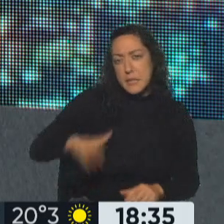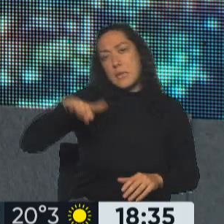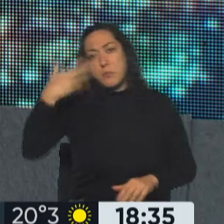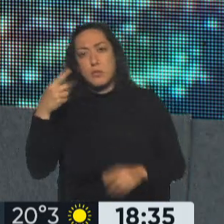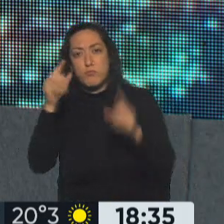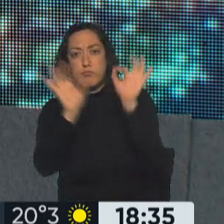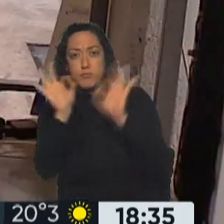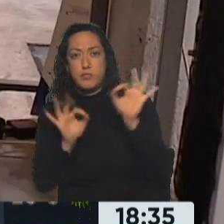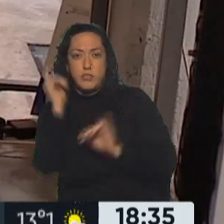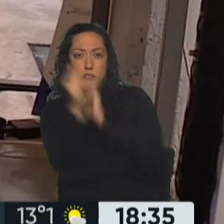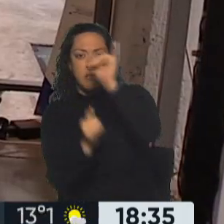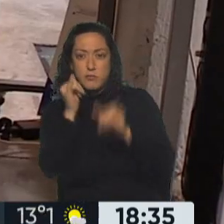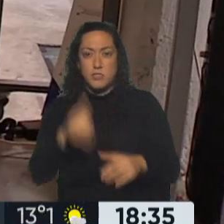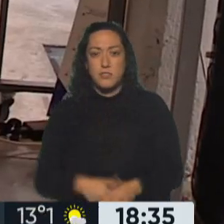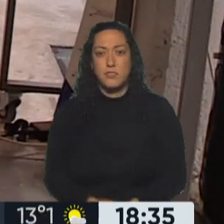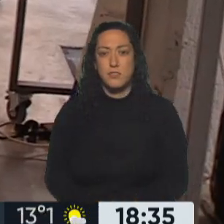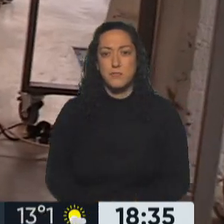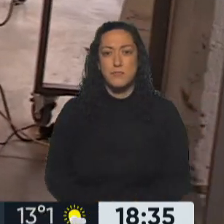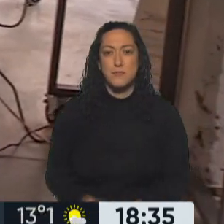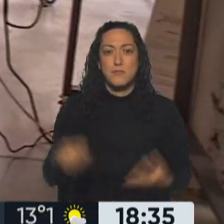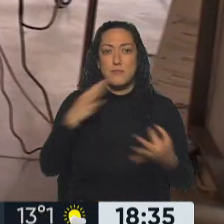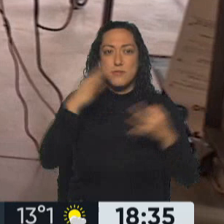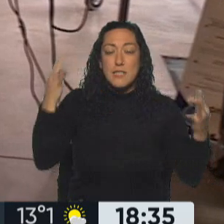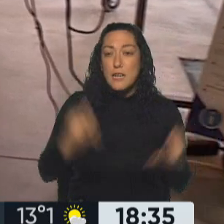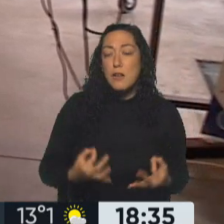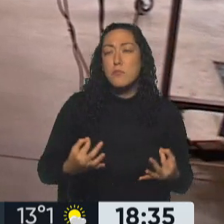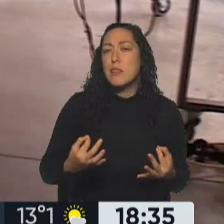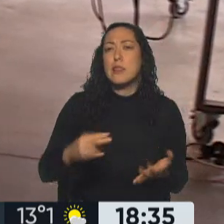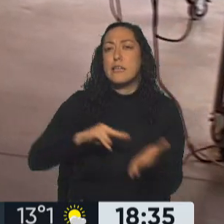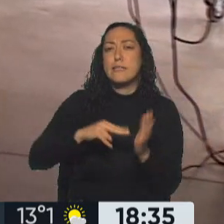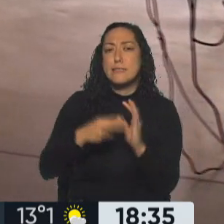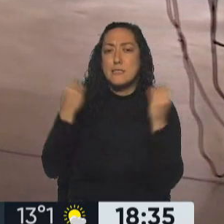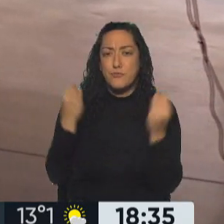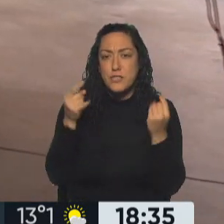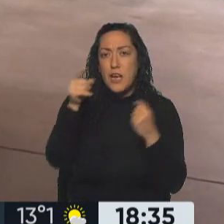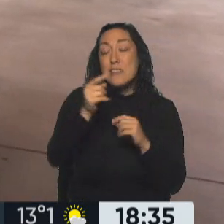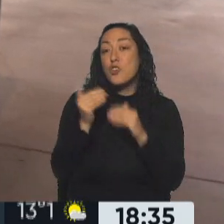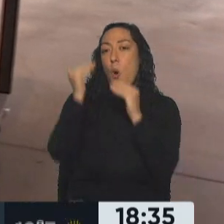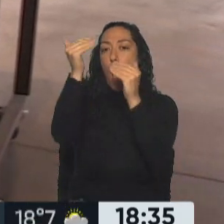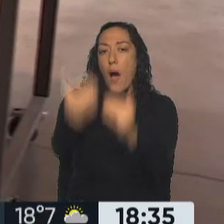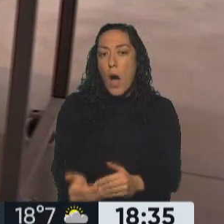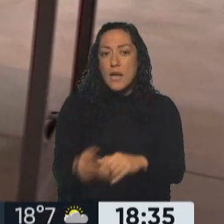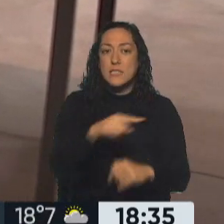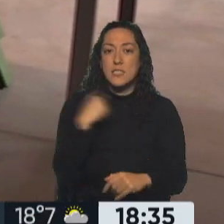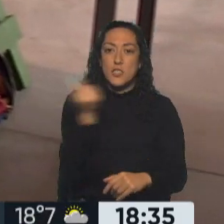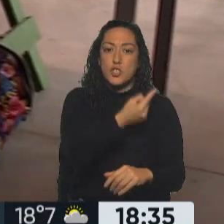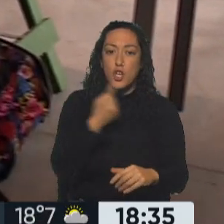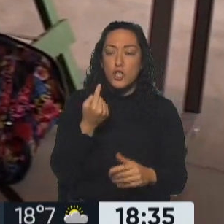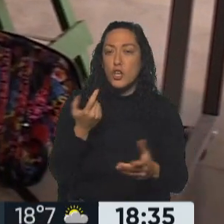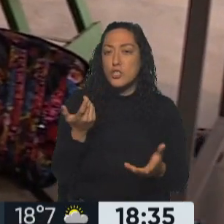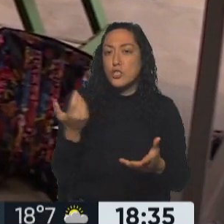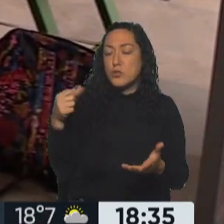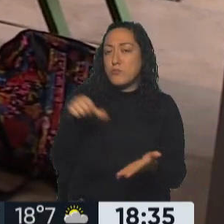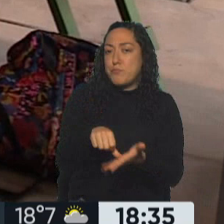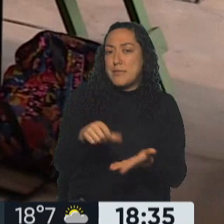algunas cosas. Dale, por favor. Bueno, realmente lo que significa es un avance que nos merecíamos como país.